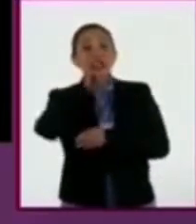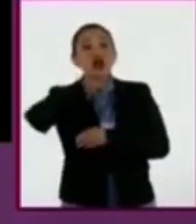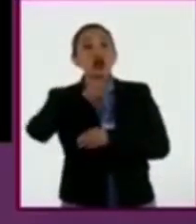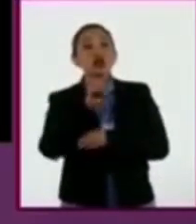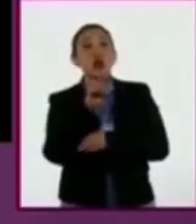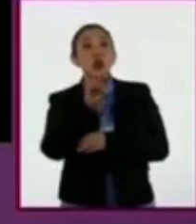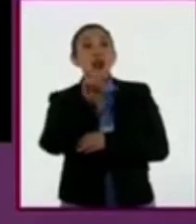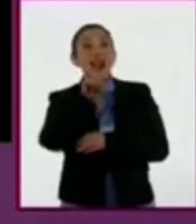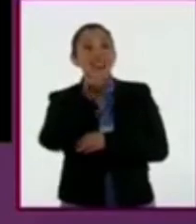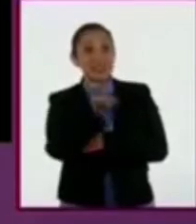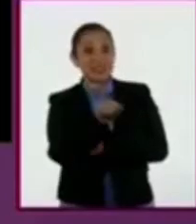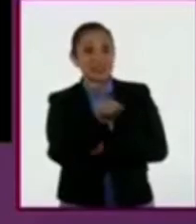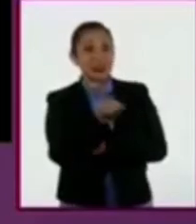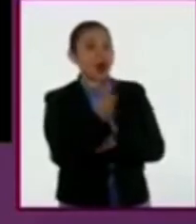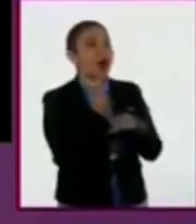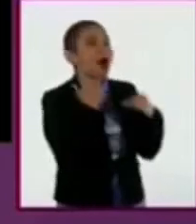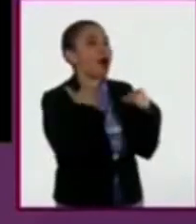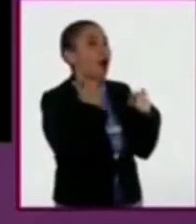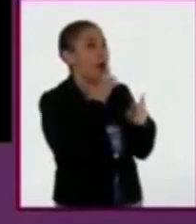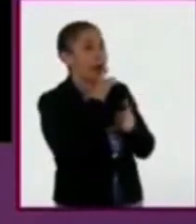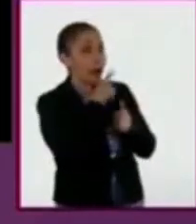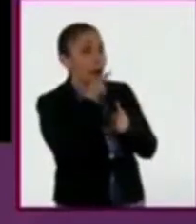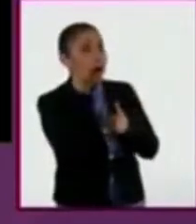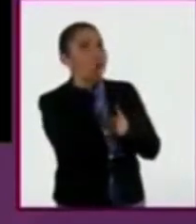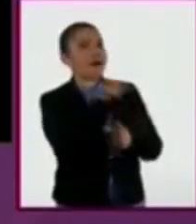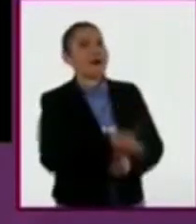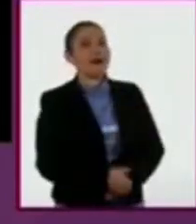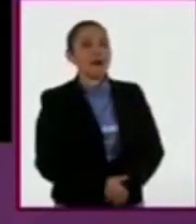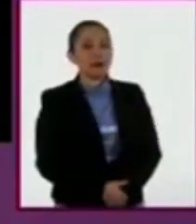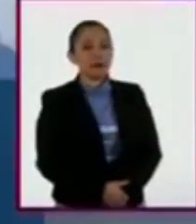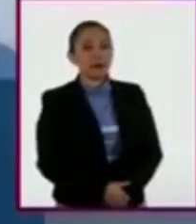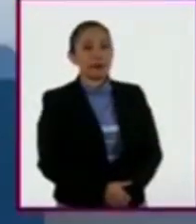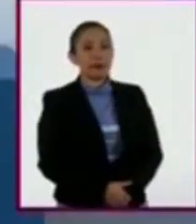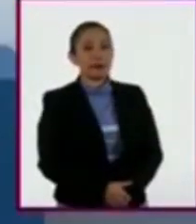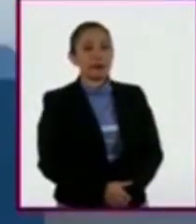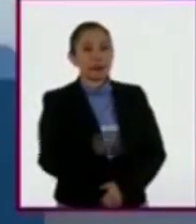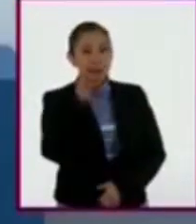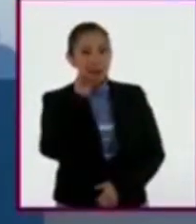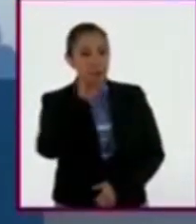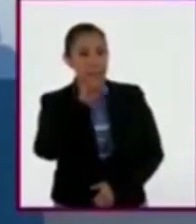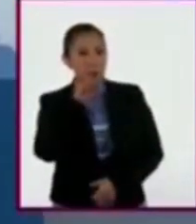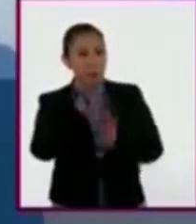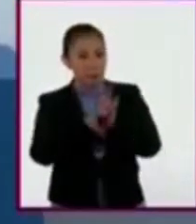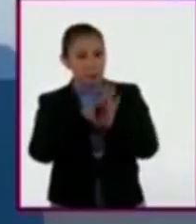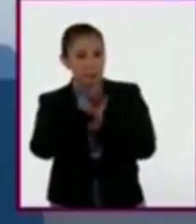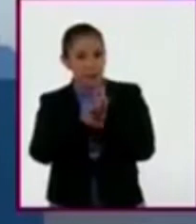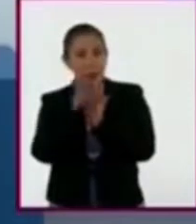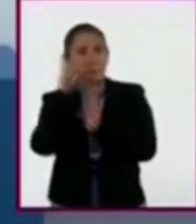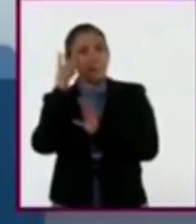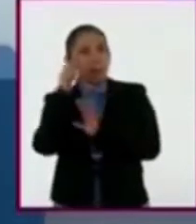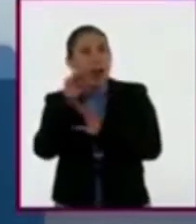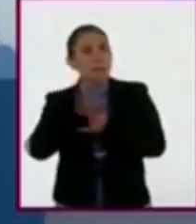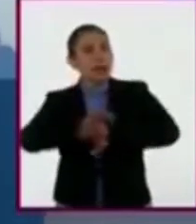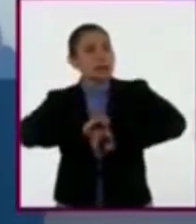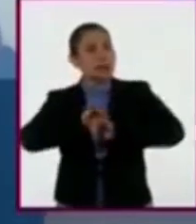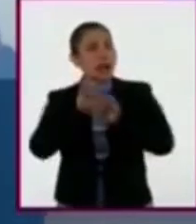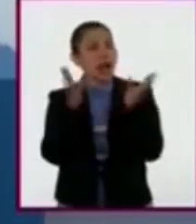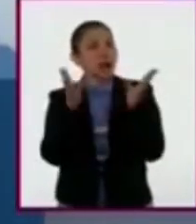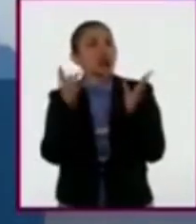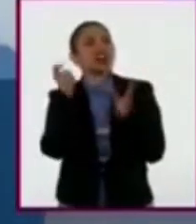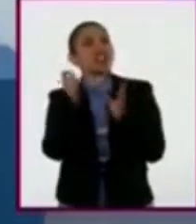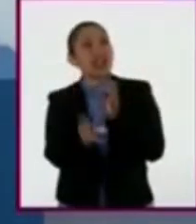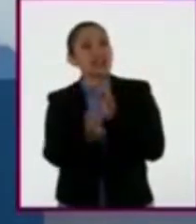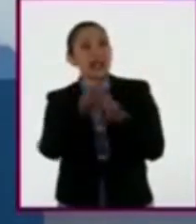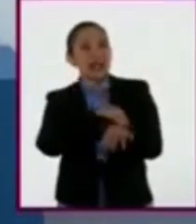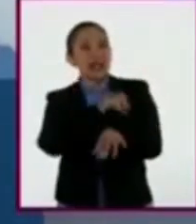5.886 joules. Ya voy entendiendo un poco mejor esto, maestro. Veamos el siguiente video para tener un poco más claro el